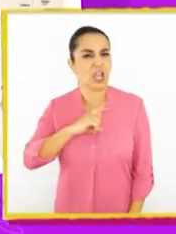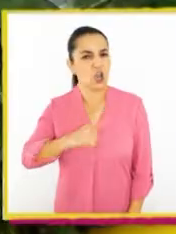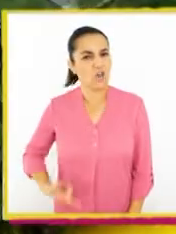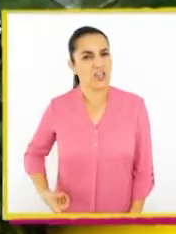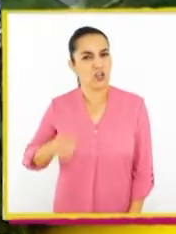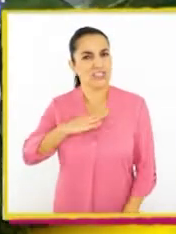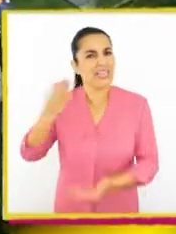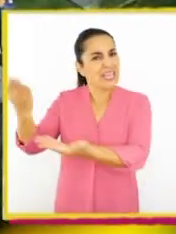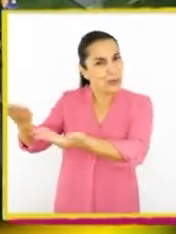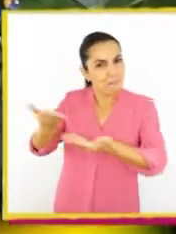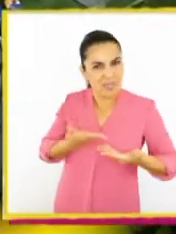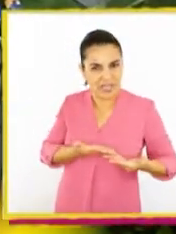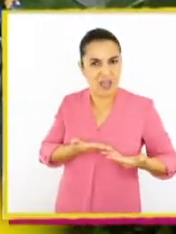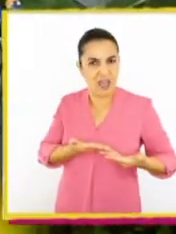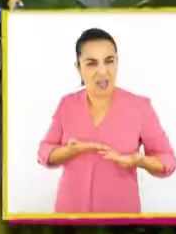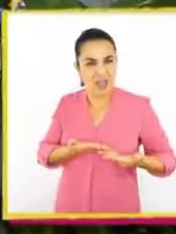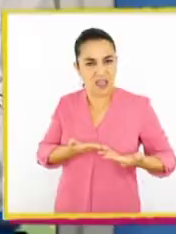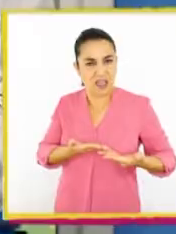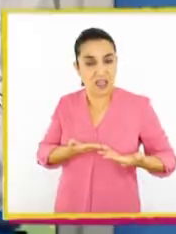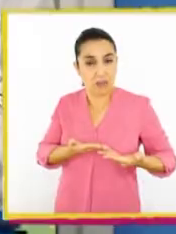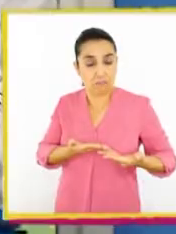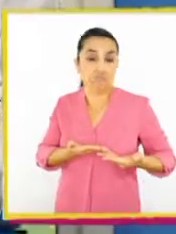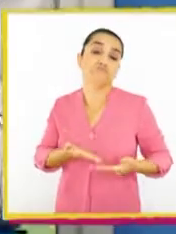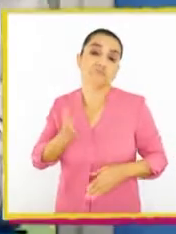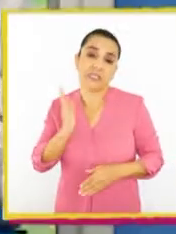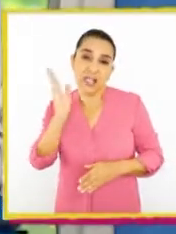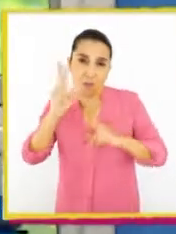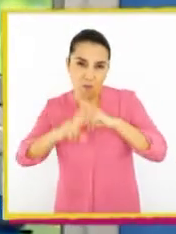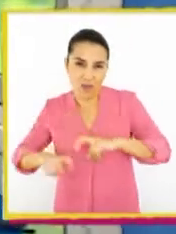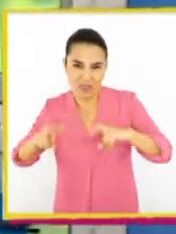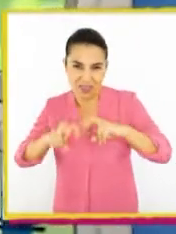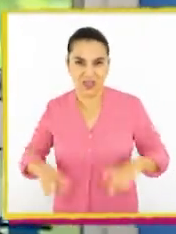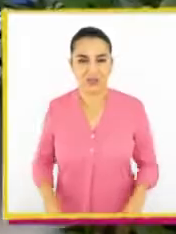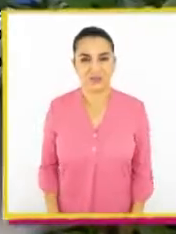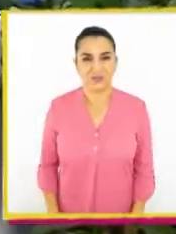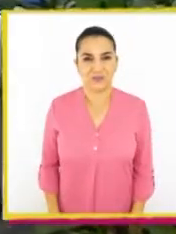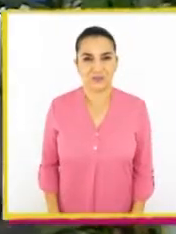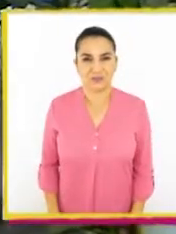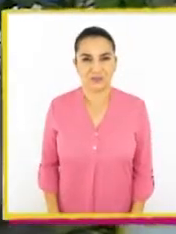¿Para qué el gobierno de Chile los invita a venir? A ver, sigamos investigando.